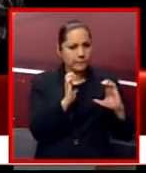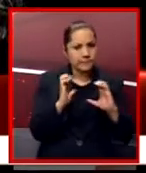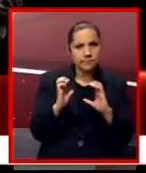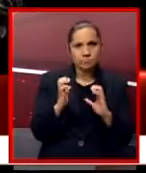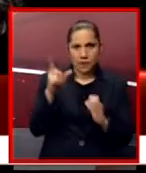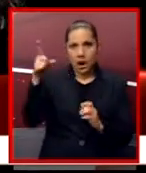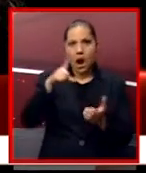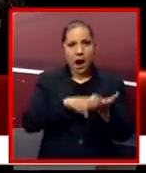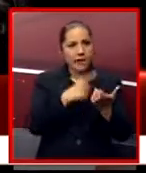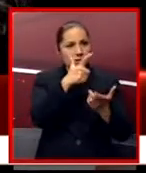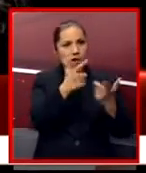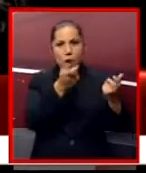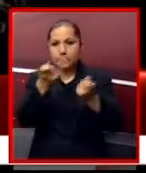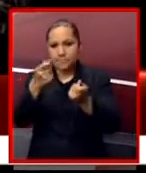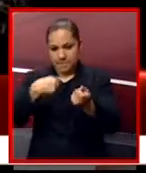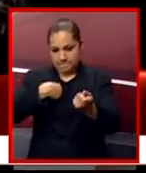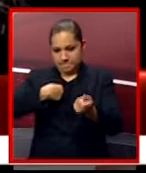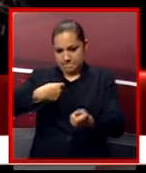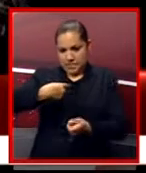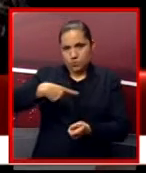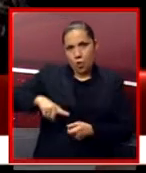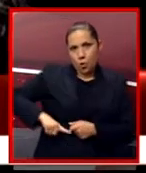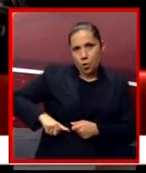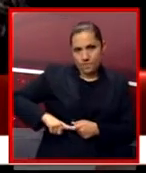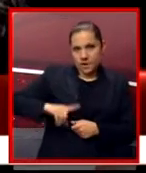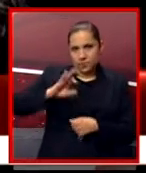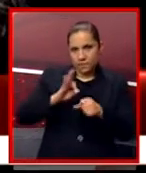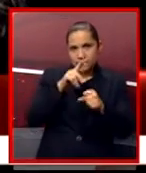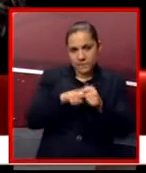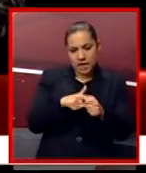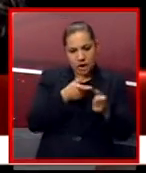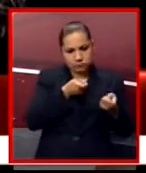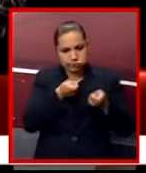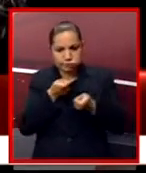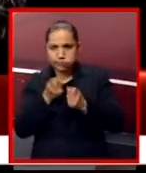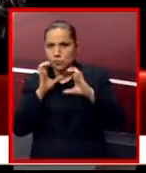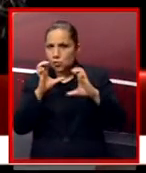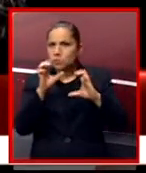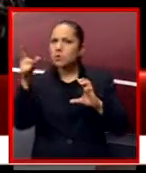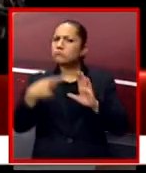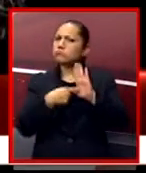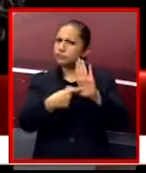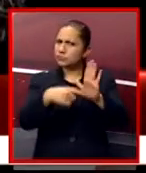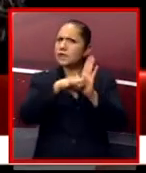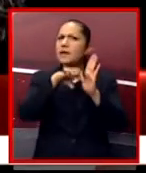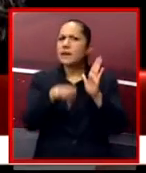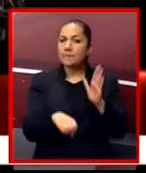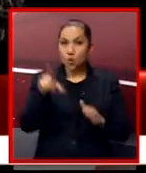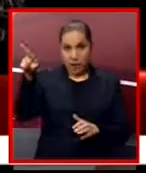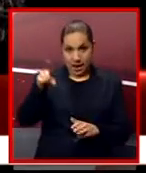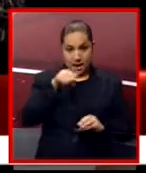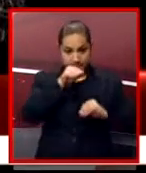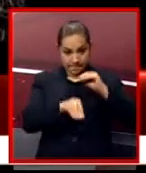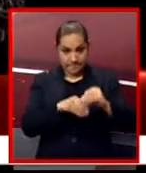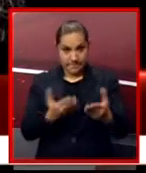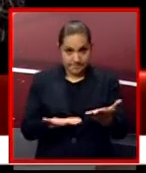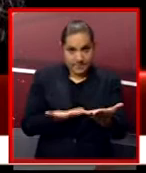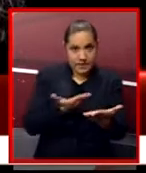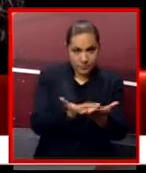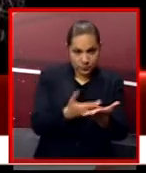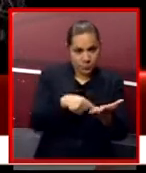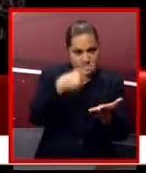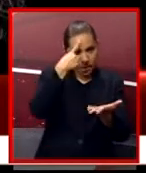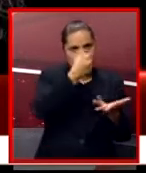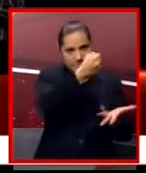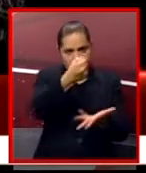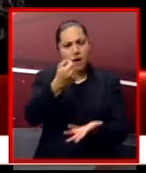en la austeridad. En este presupuesto hay una disminución de 27.800 millones de